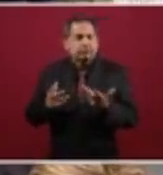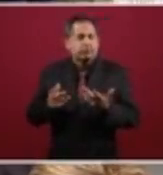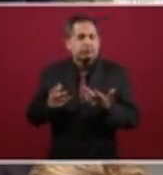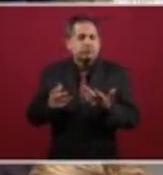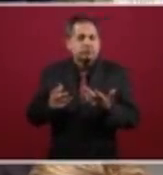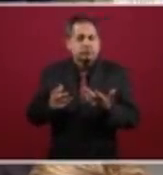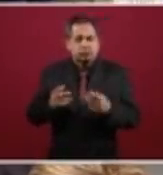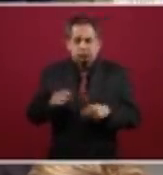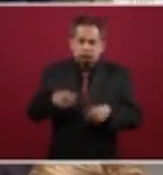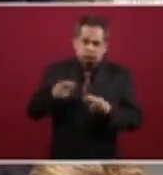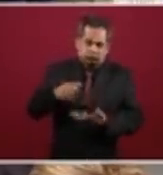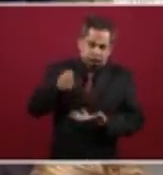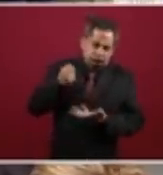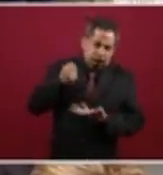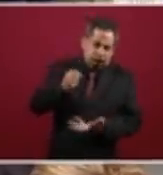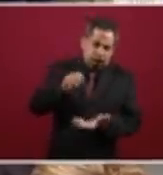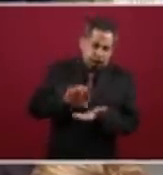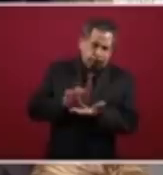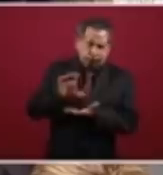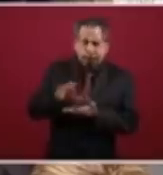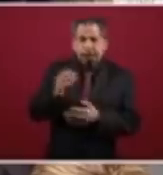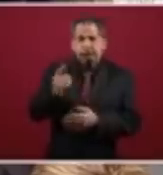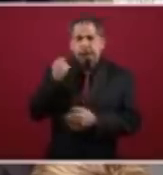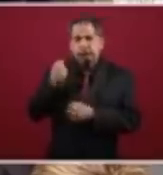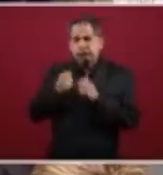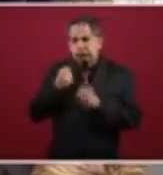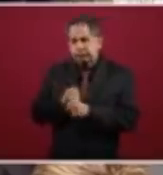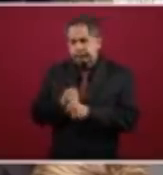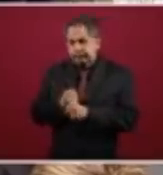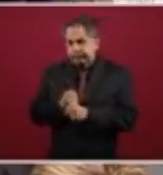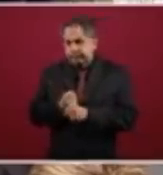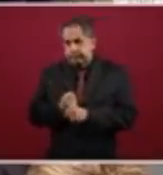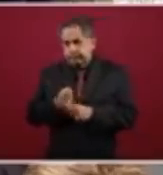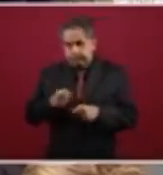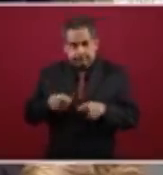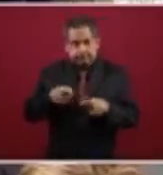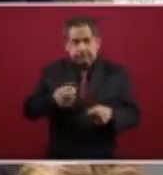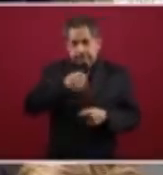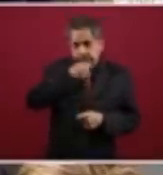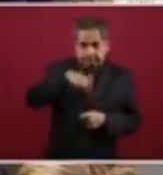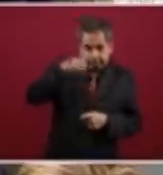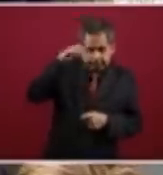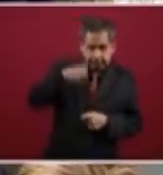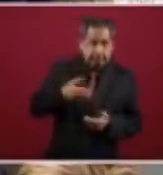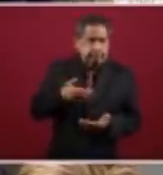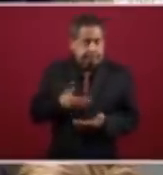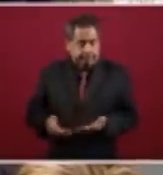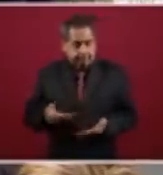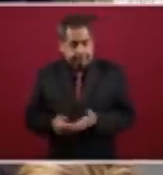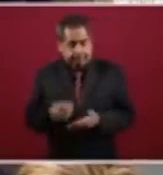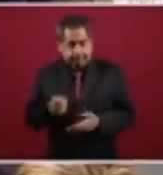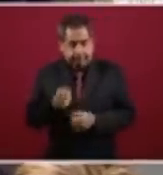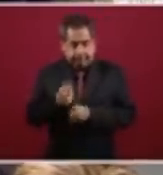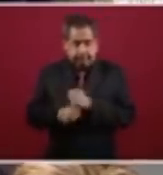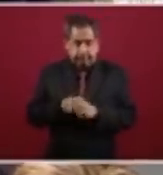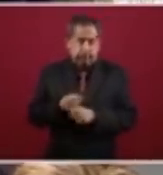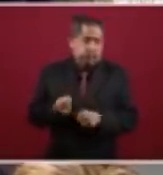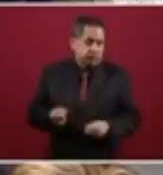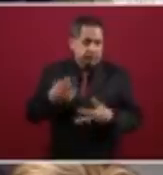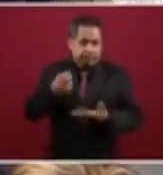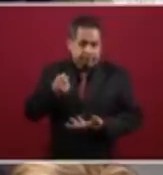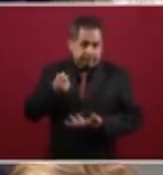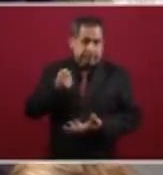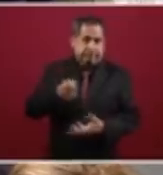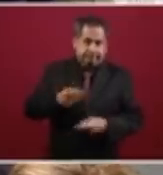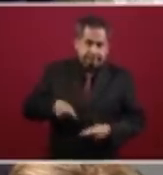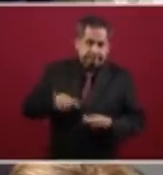se destinó del año pasado a este programa de adultos mayores, cuánto se va a destinar